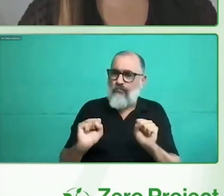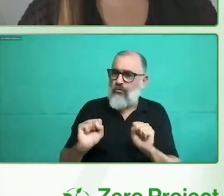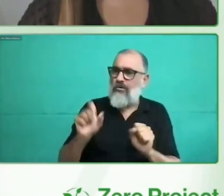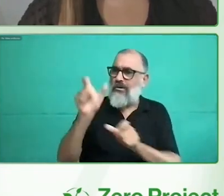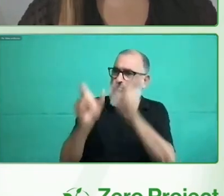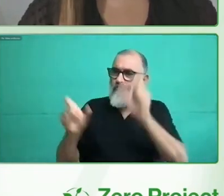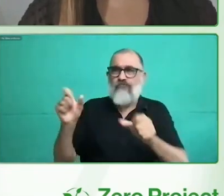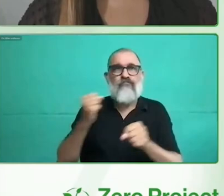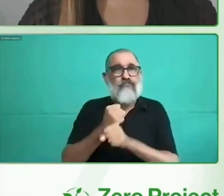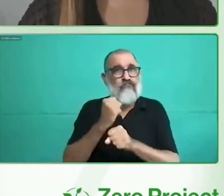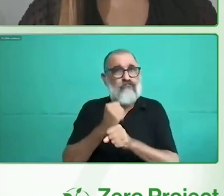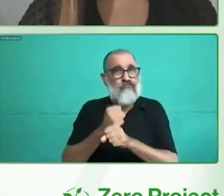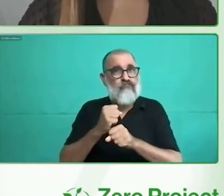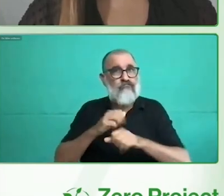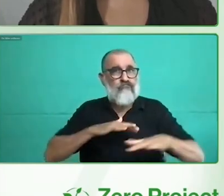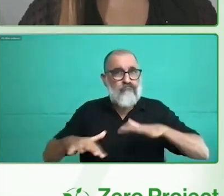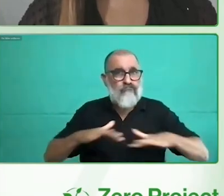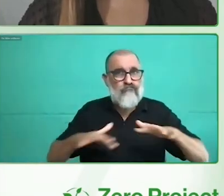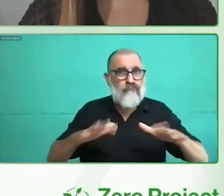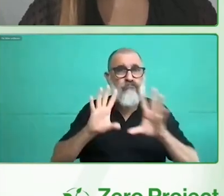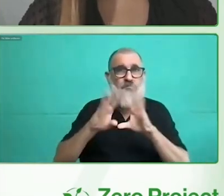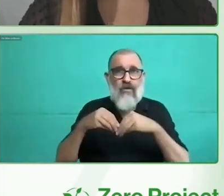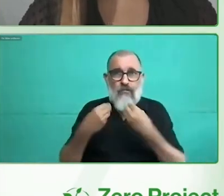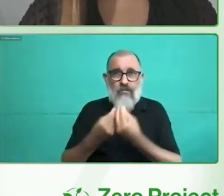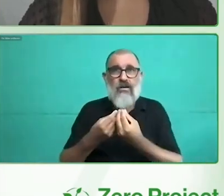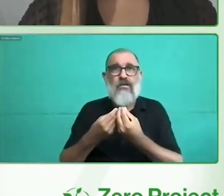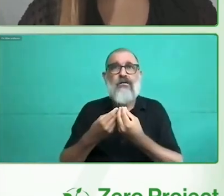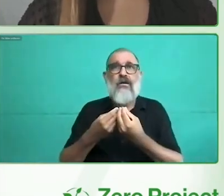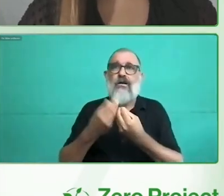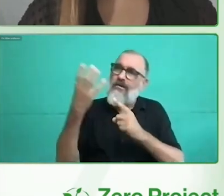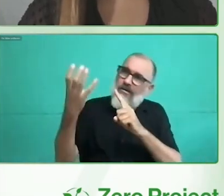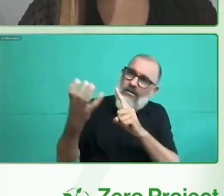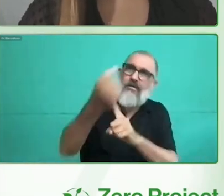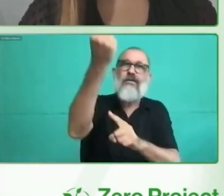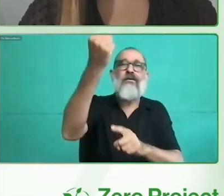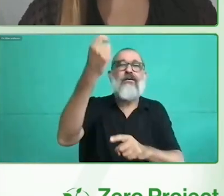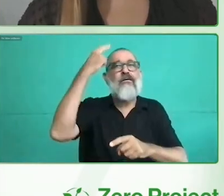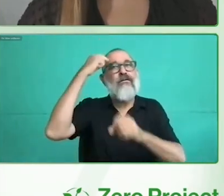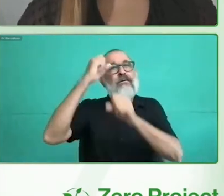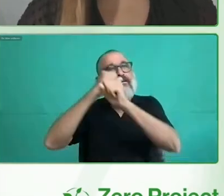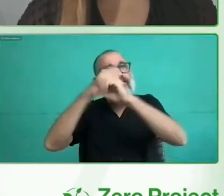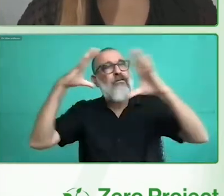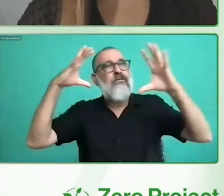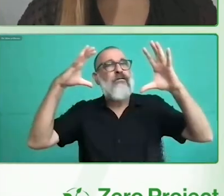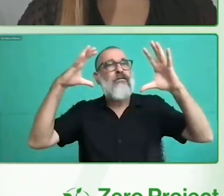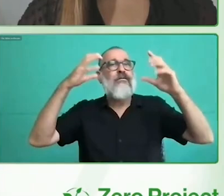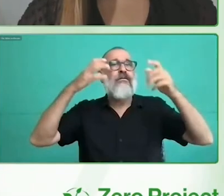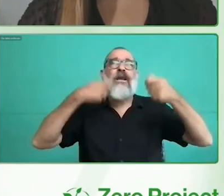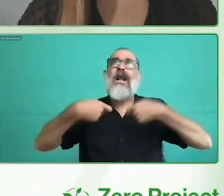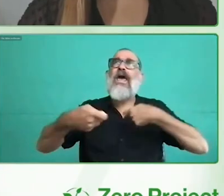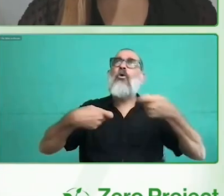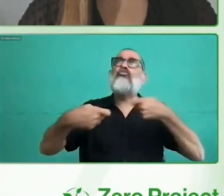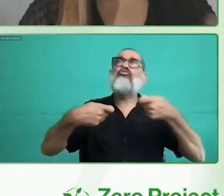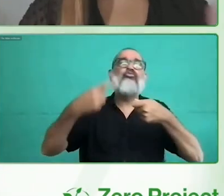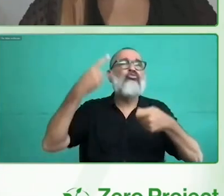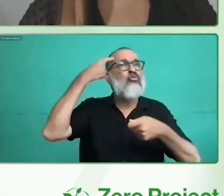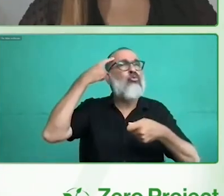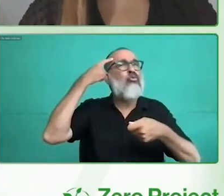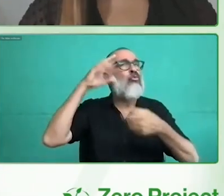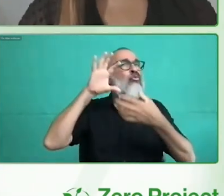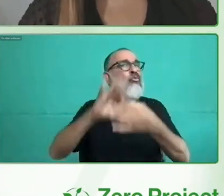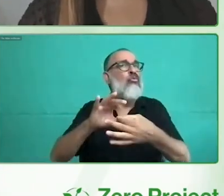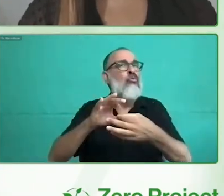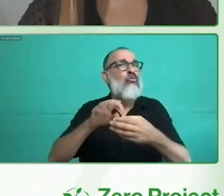orientando a los jóvenes en sus emprendimientos. Siguiente. Aquí hay una etapa